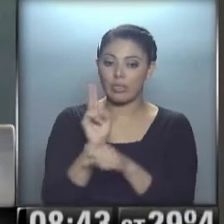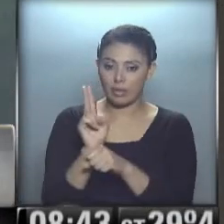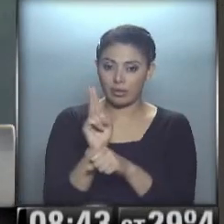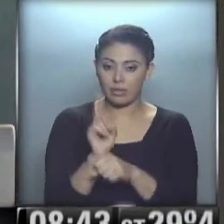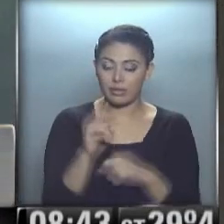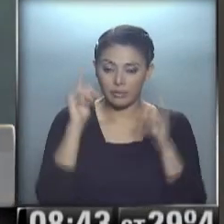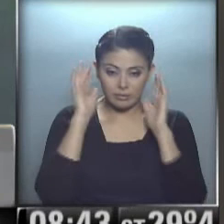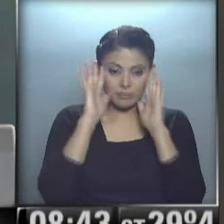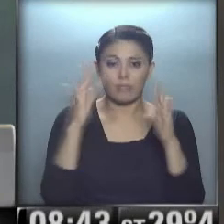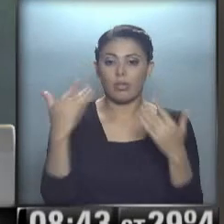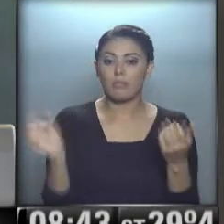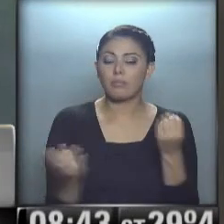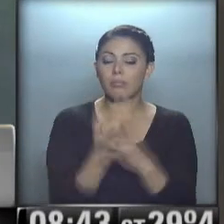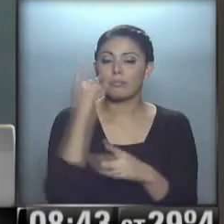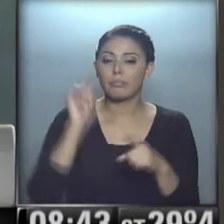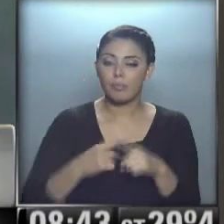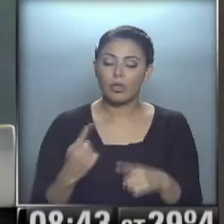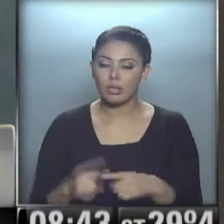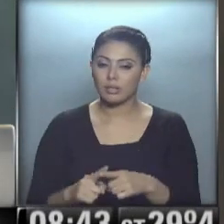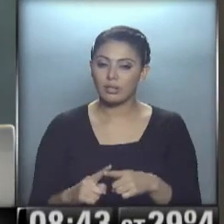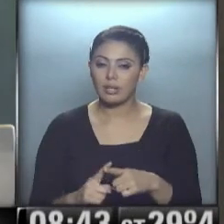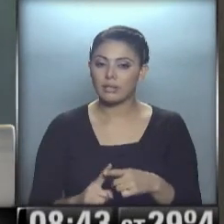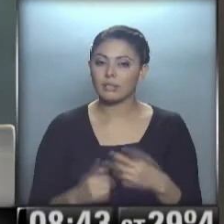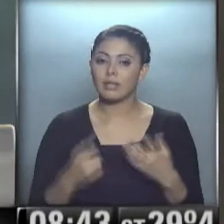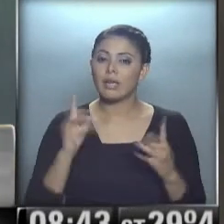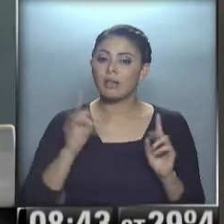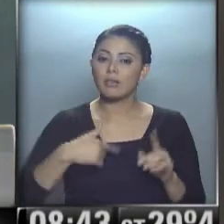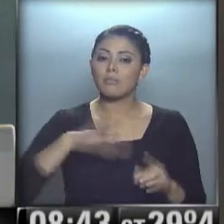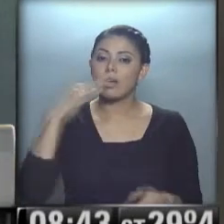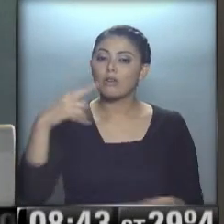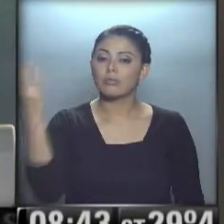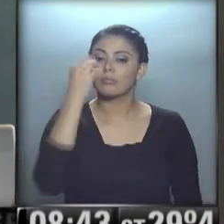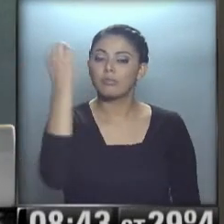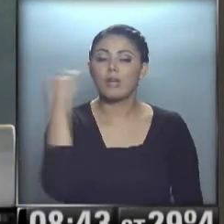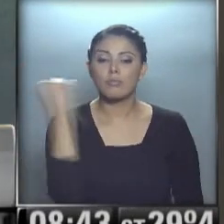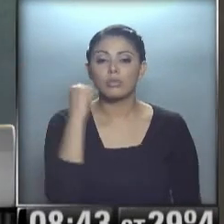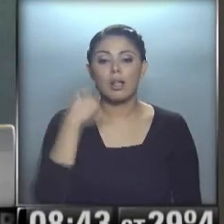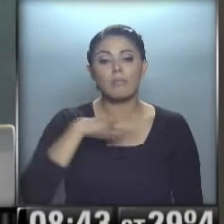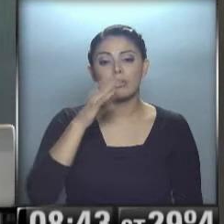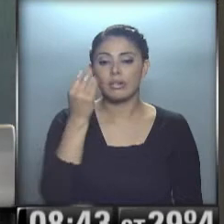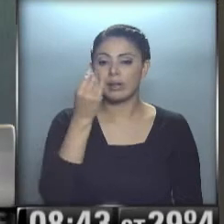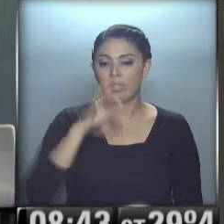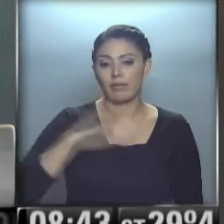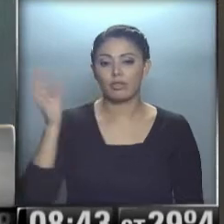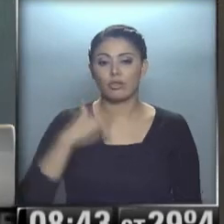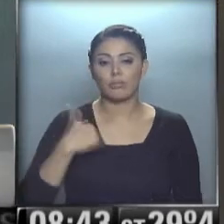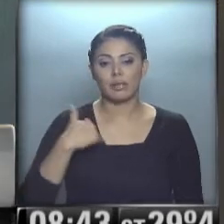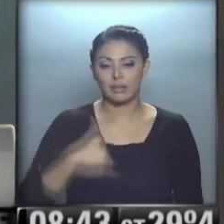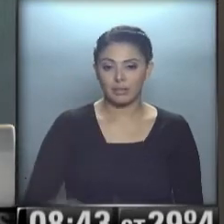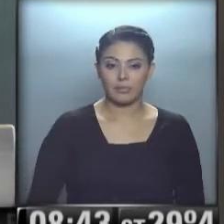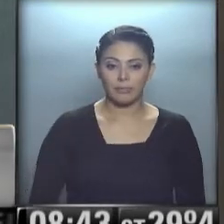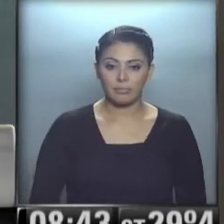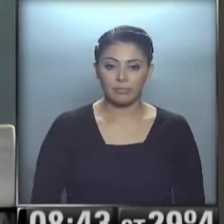propender a generar políticas que sigan produciendo logros que son significativos para la mejor calidad de vida de todo el pueblo argentino.